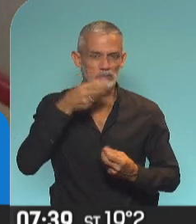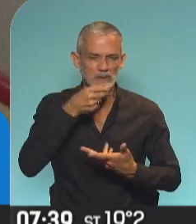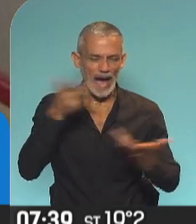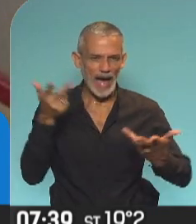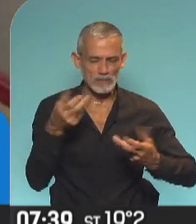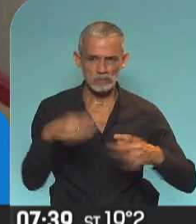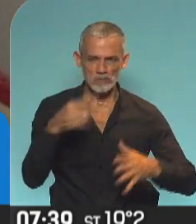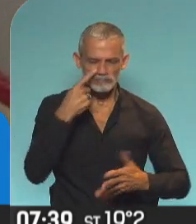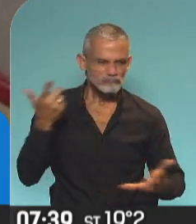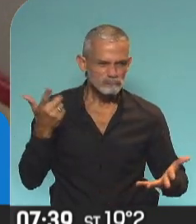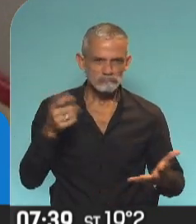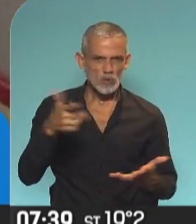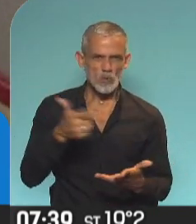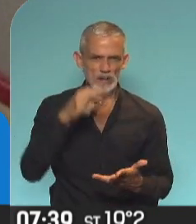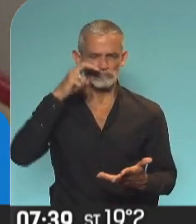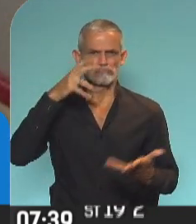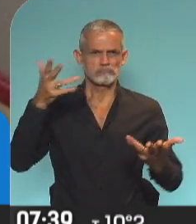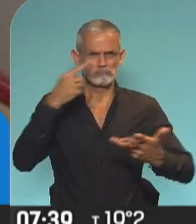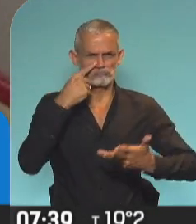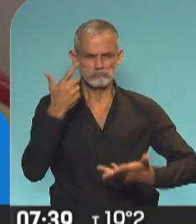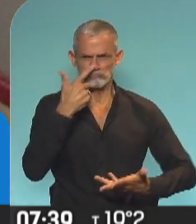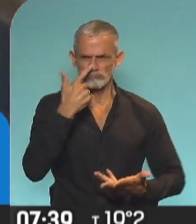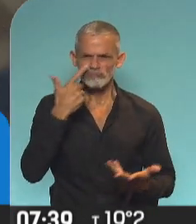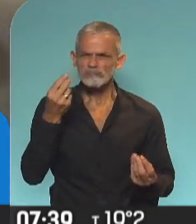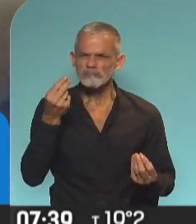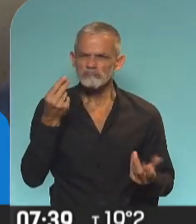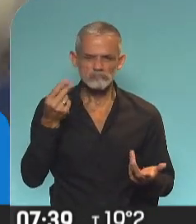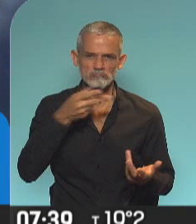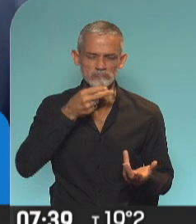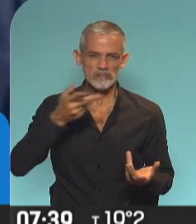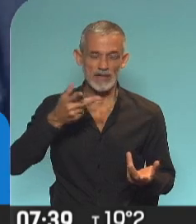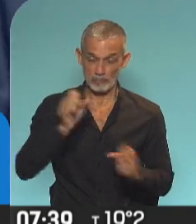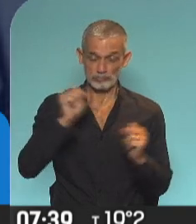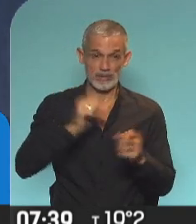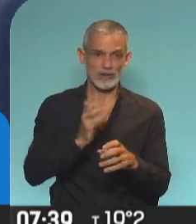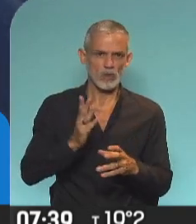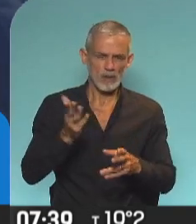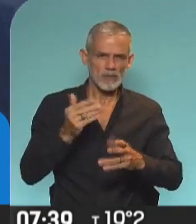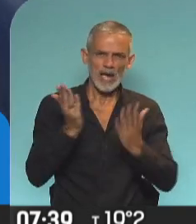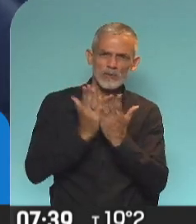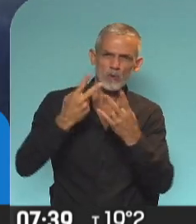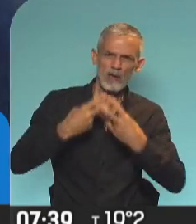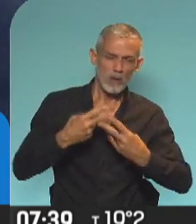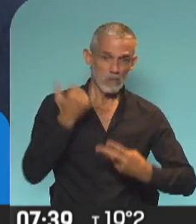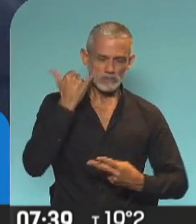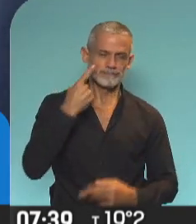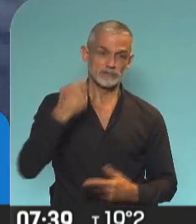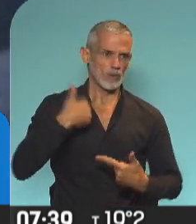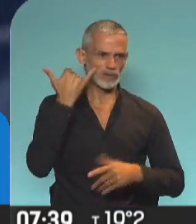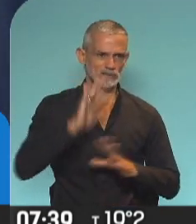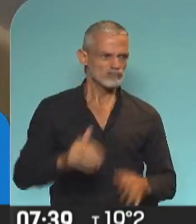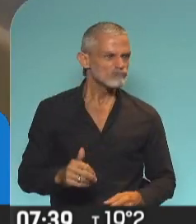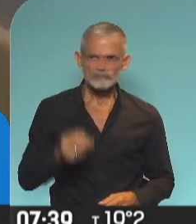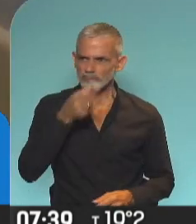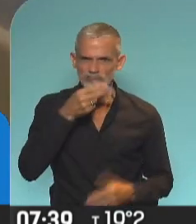aparece de manera súbita, abrupta y repentina. O sea, no hay que hacer un estudio ni nada por el estilo, porque el paciente se da cuenta inmediatamente